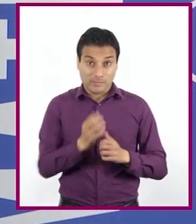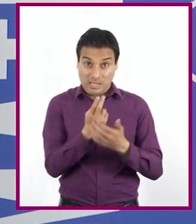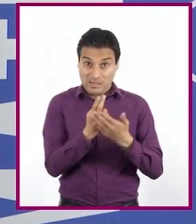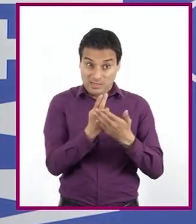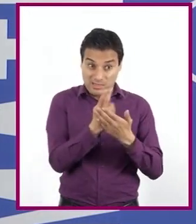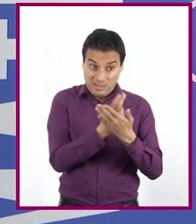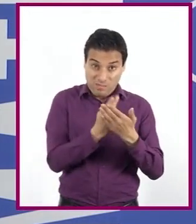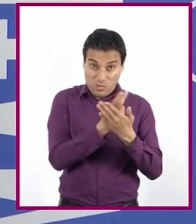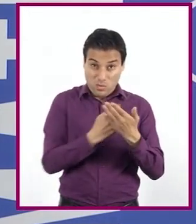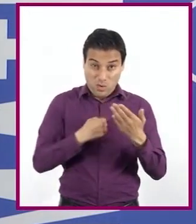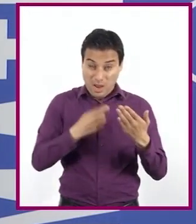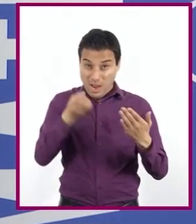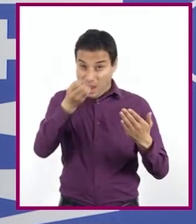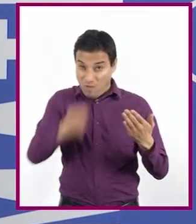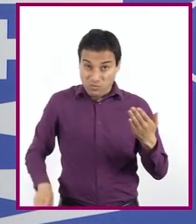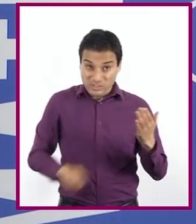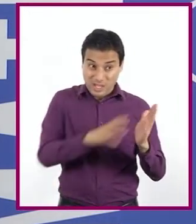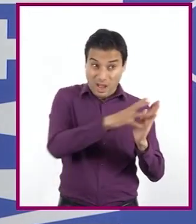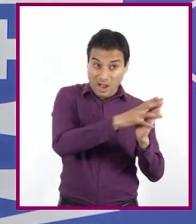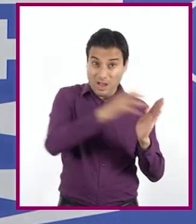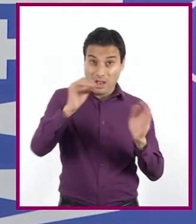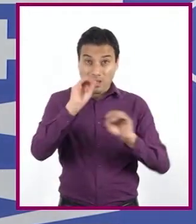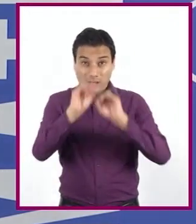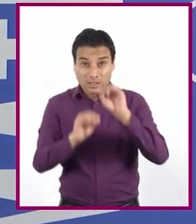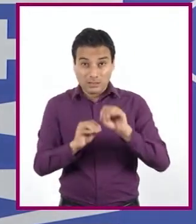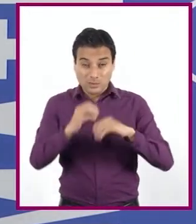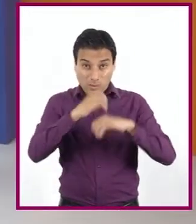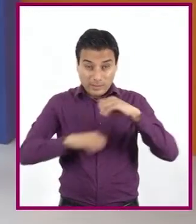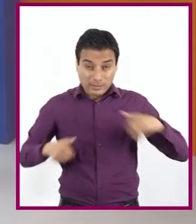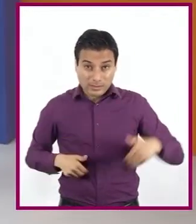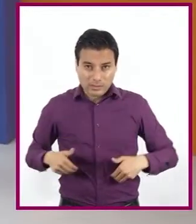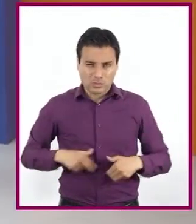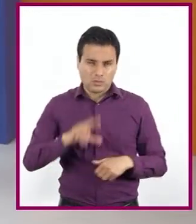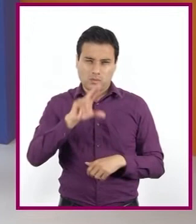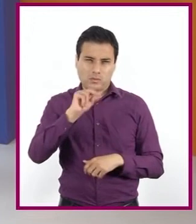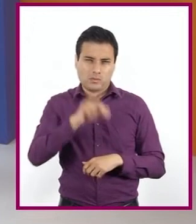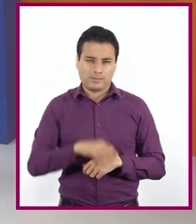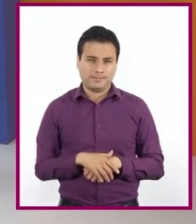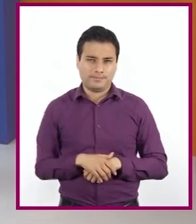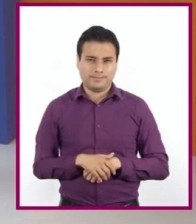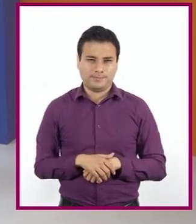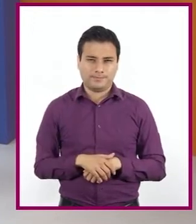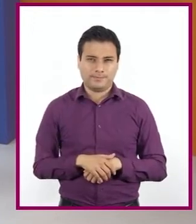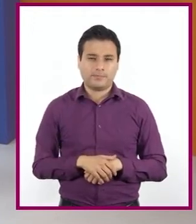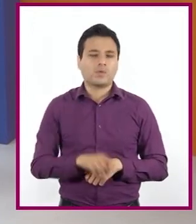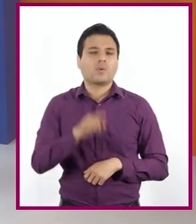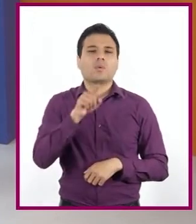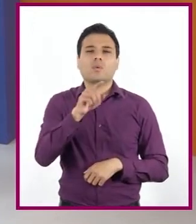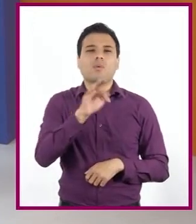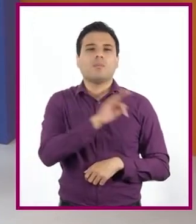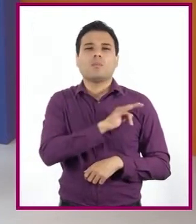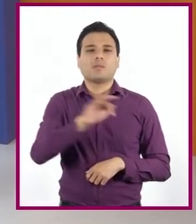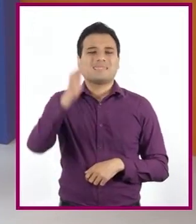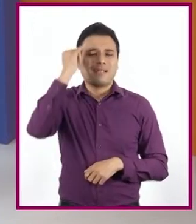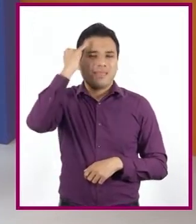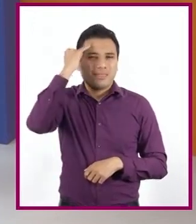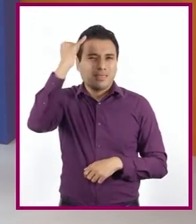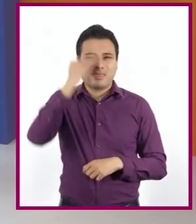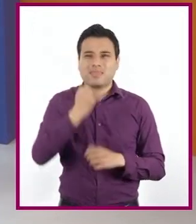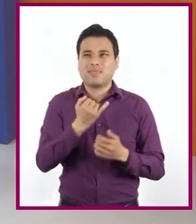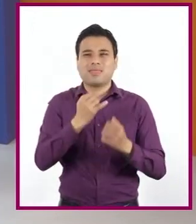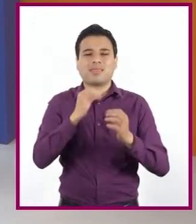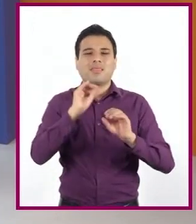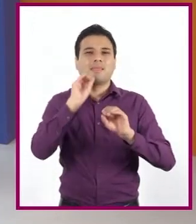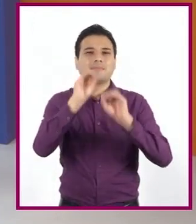que tienen que mostrarse tal cual en el escenario. Aquí entraría la imaginación, para pensar con